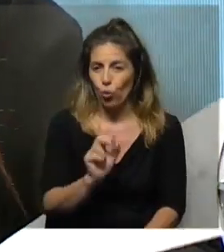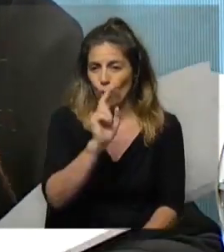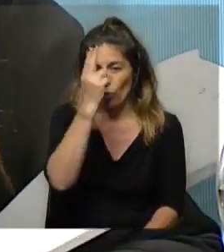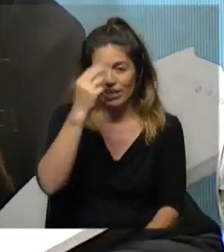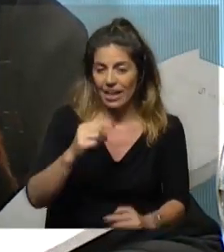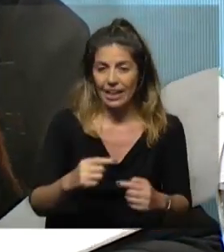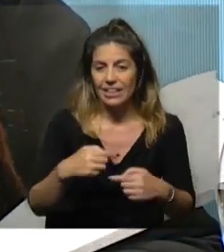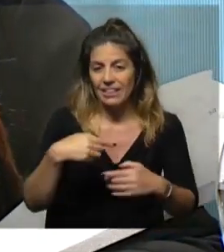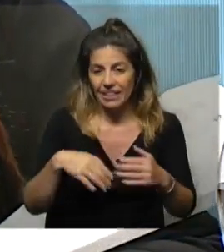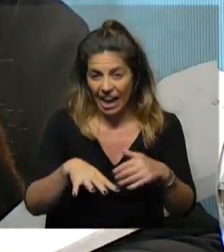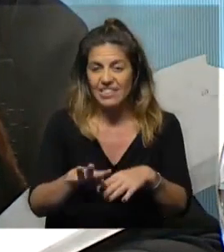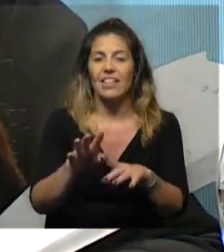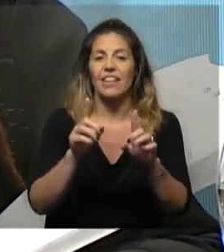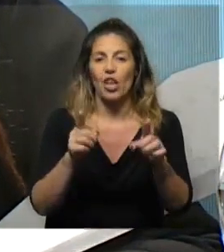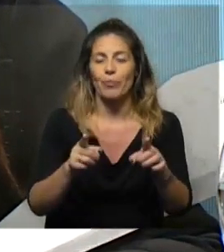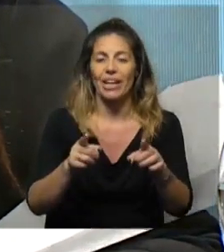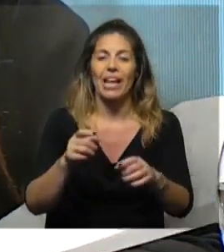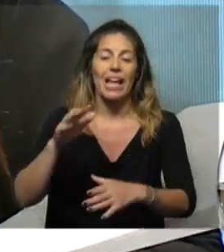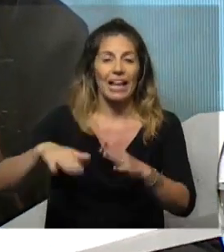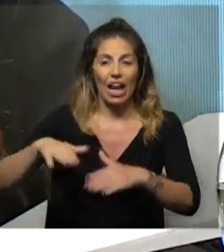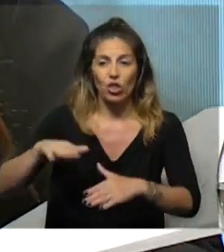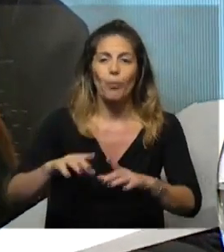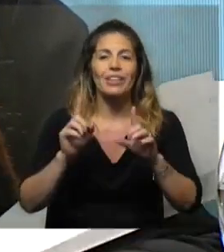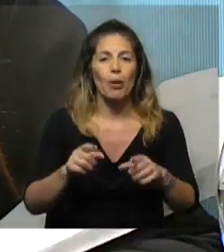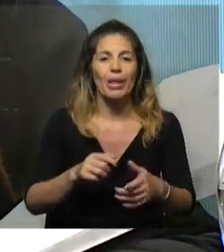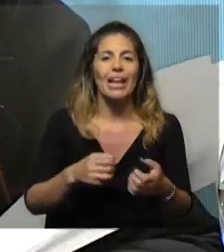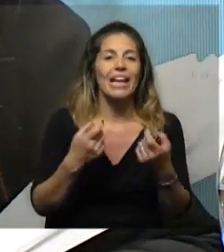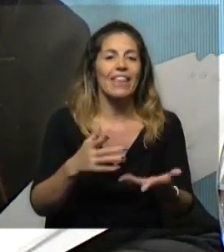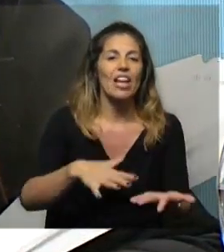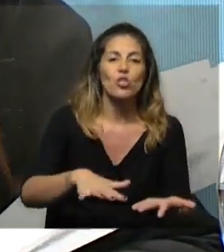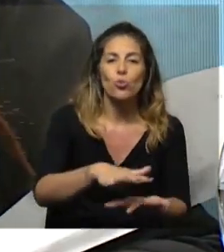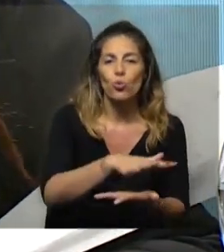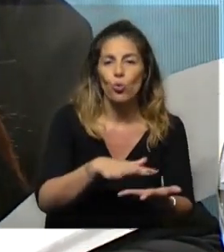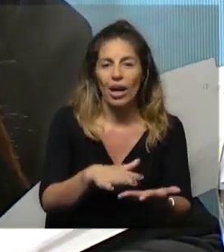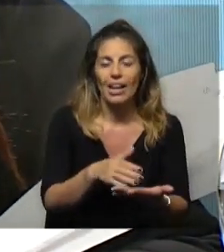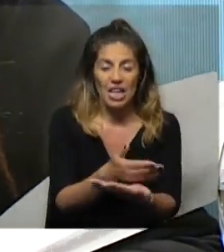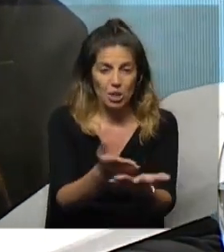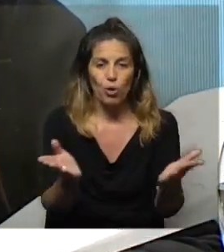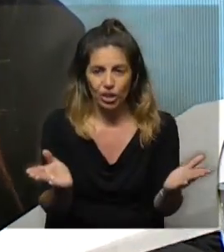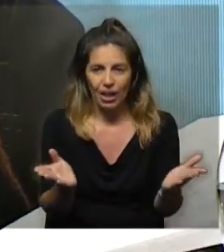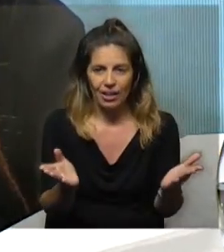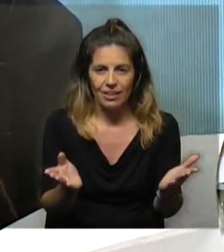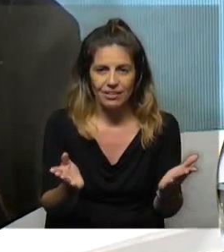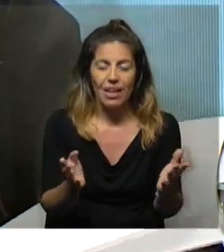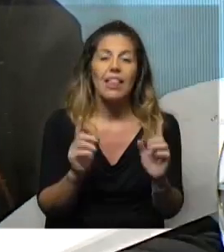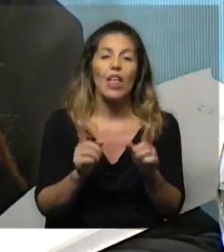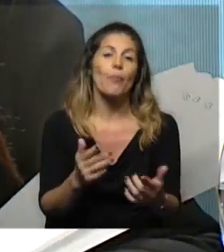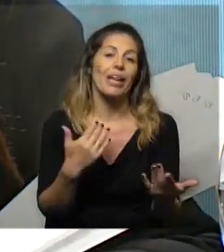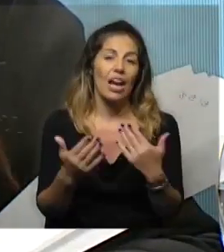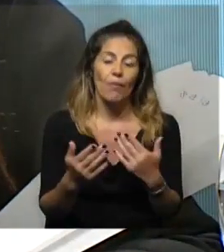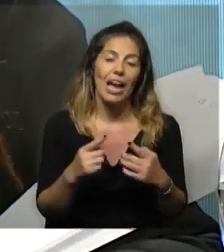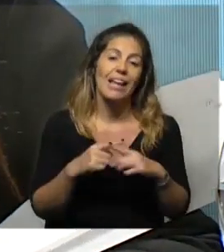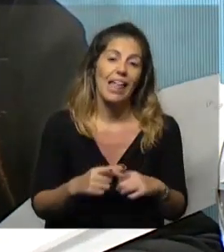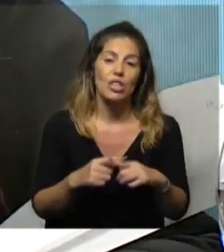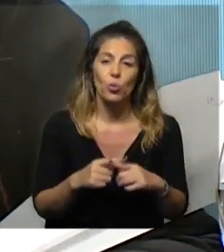el candombe que nos parece que también es importante también darle darles un lugar y y bueno y visibilizar no ni que hablar de toda la